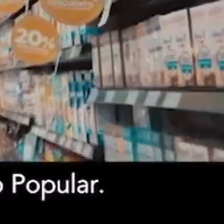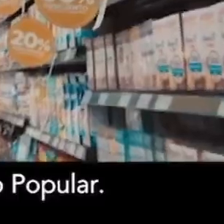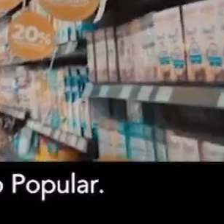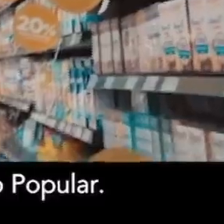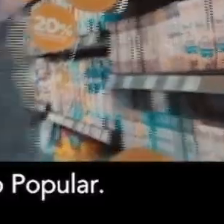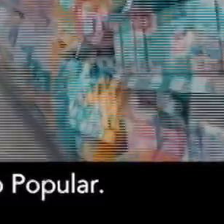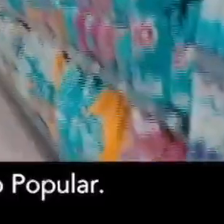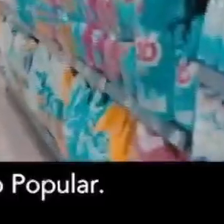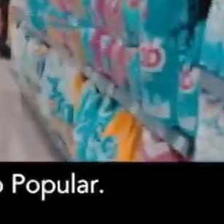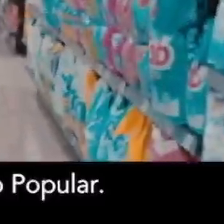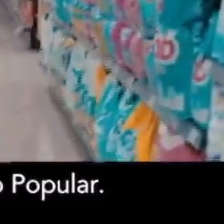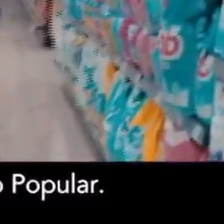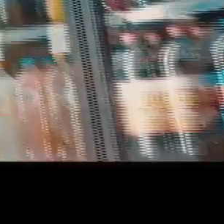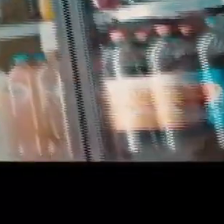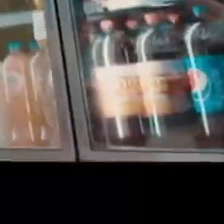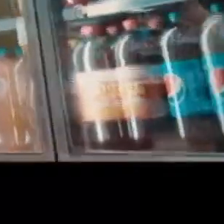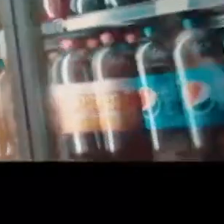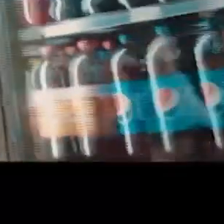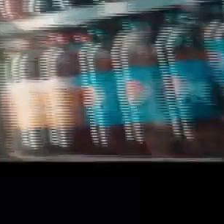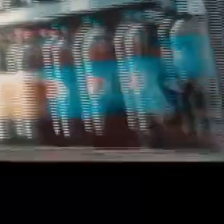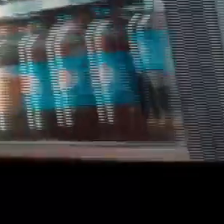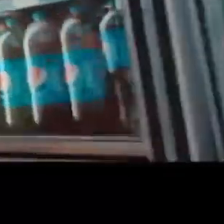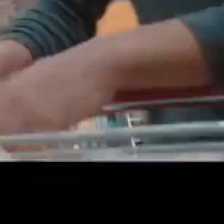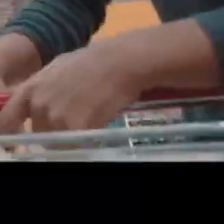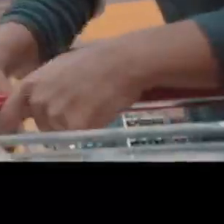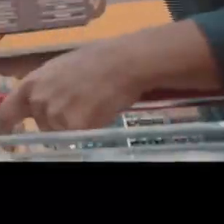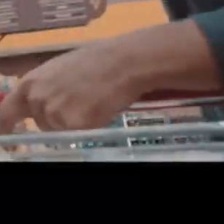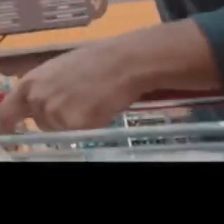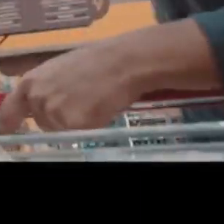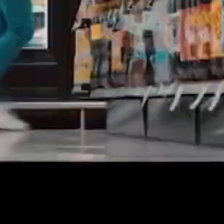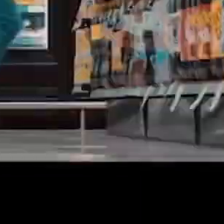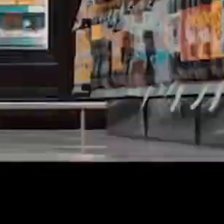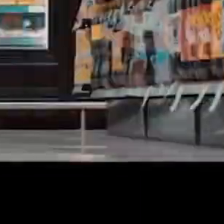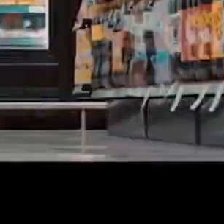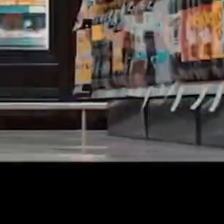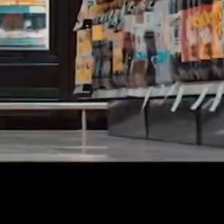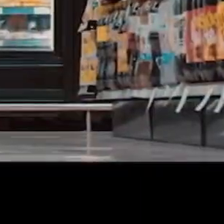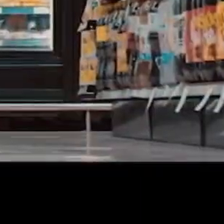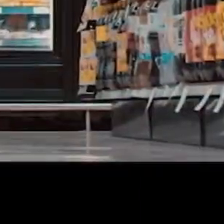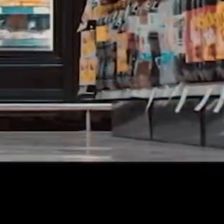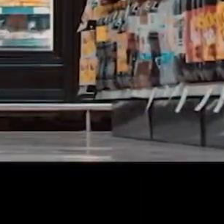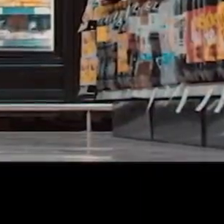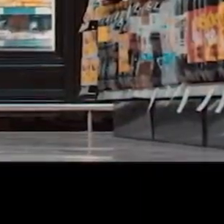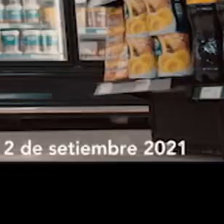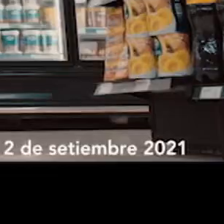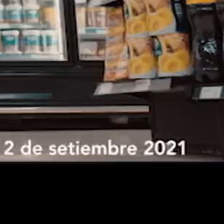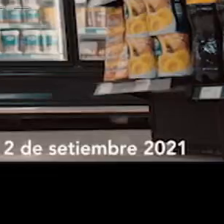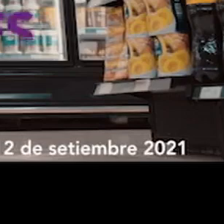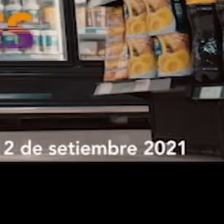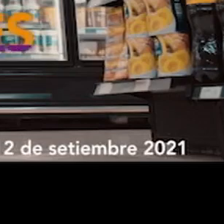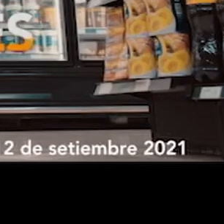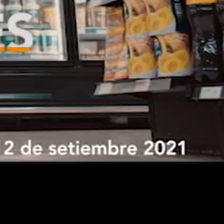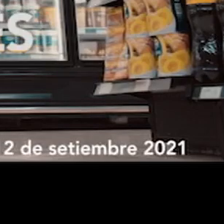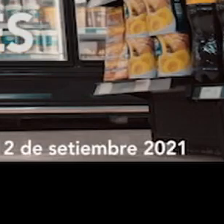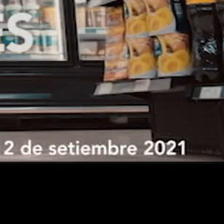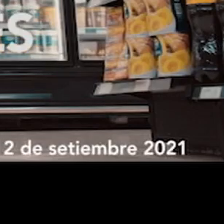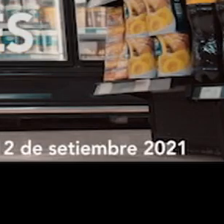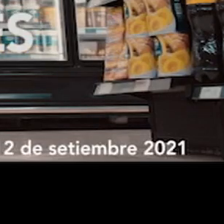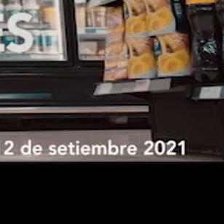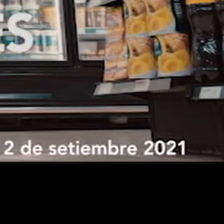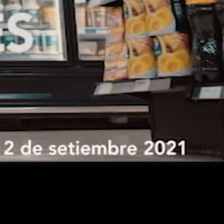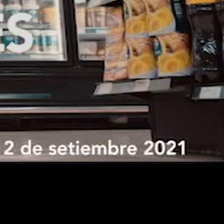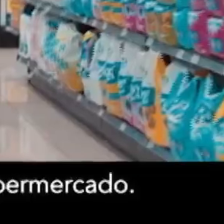La cápsula de Finanzas en Acción fue traída por el Banco de Costa Rica. Recuerde que para hacer inversiones amigables con el